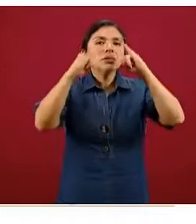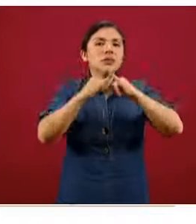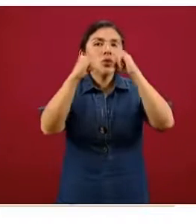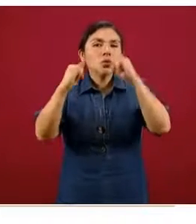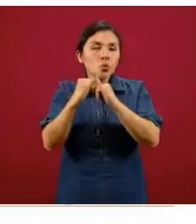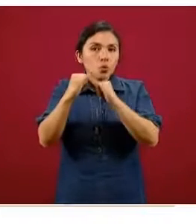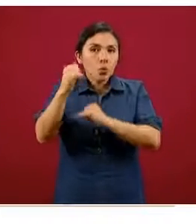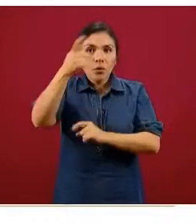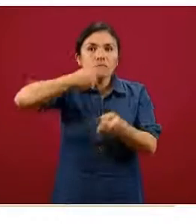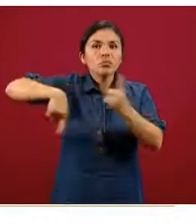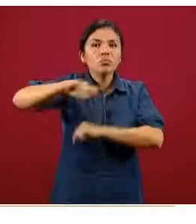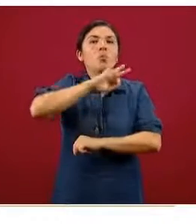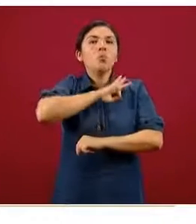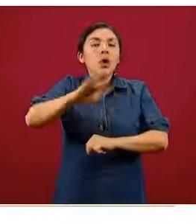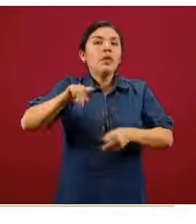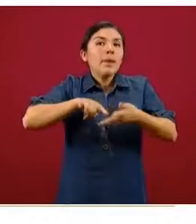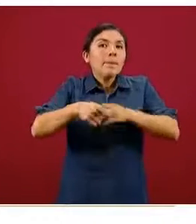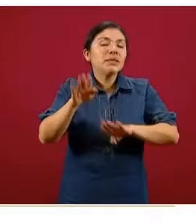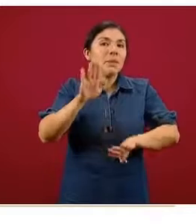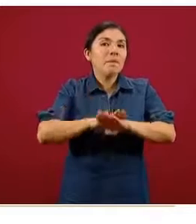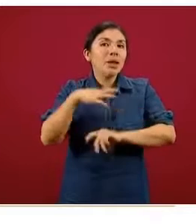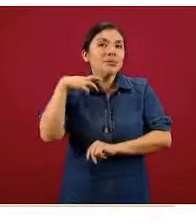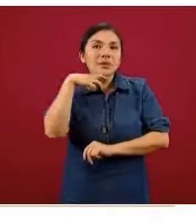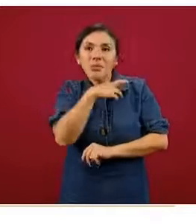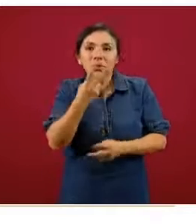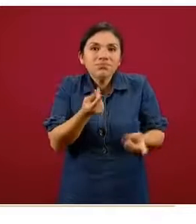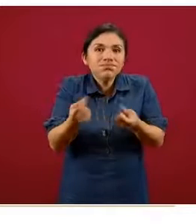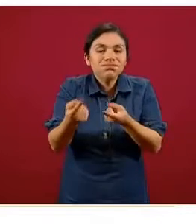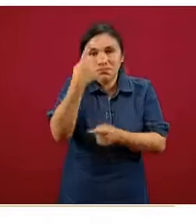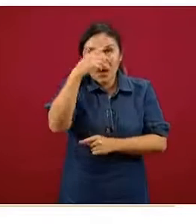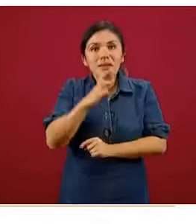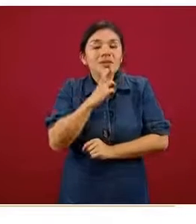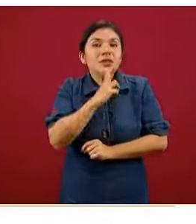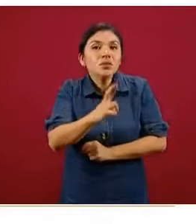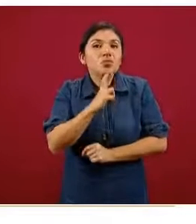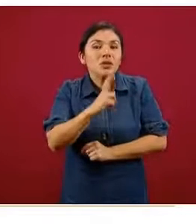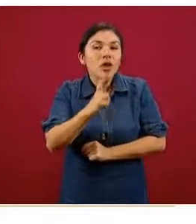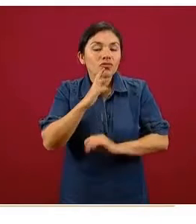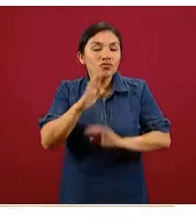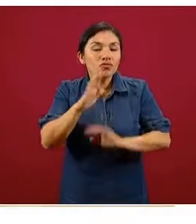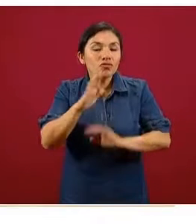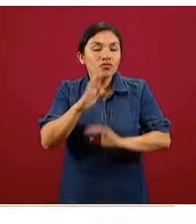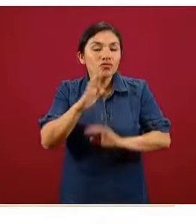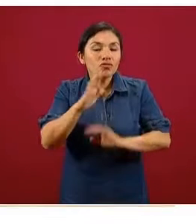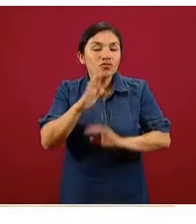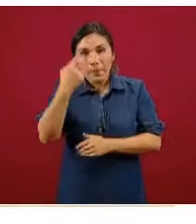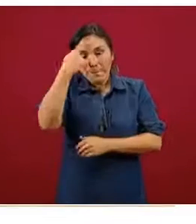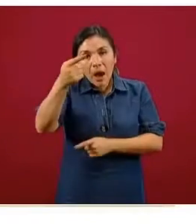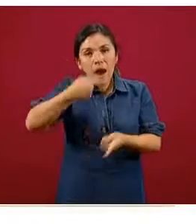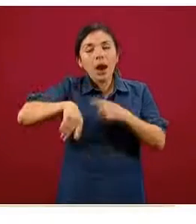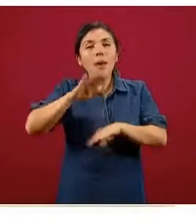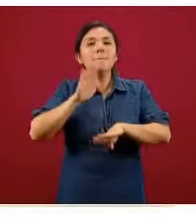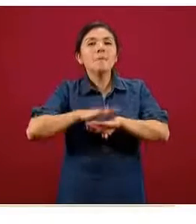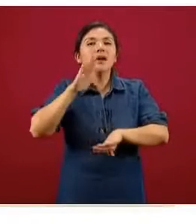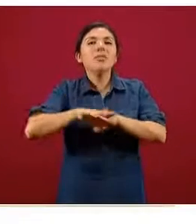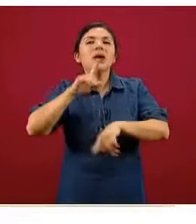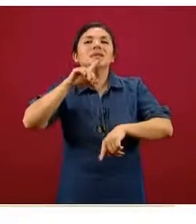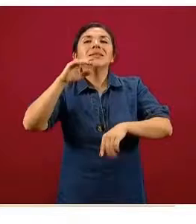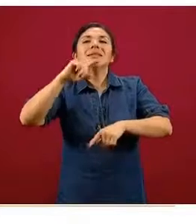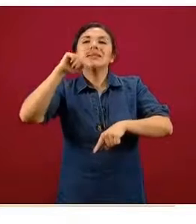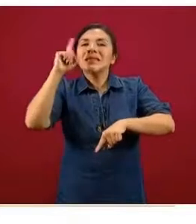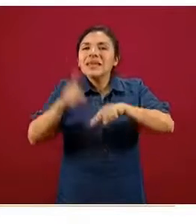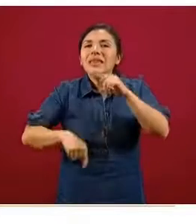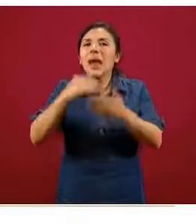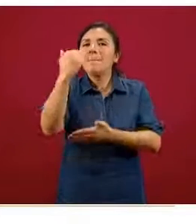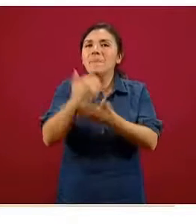entidades federativas puedan empezar a emitir los resultados y empezar a abatir el